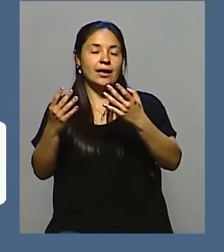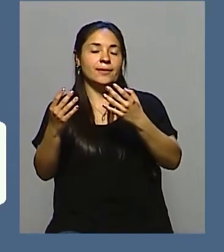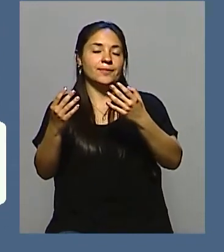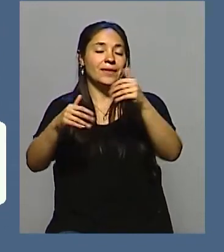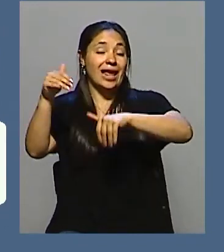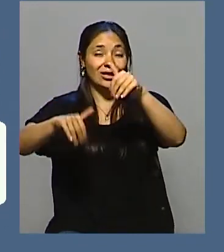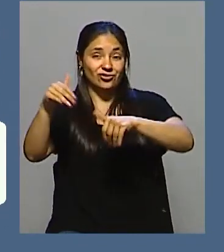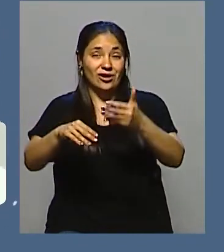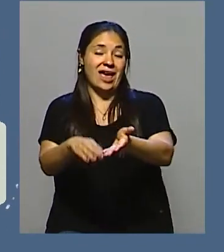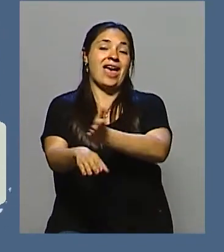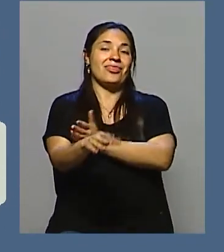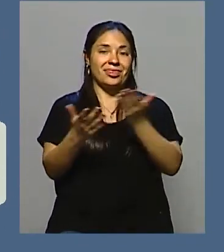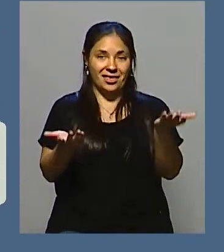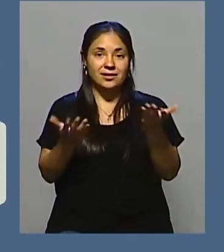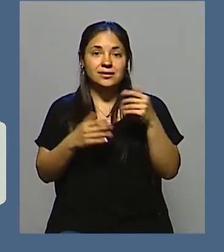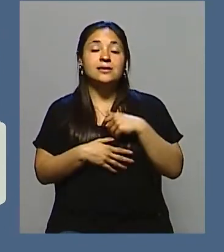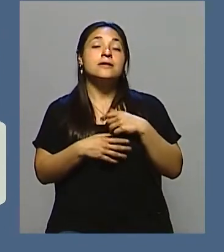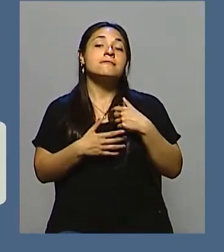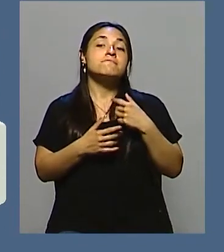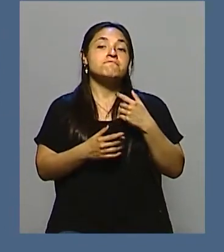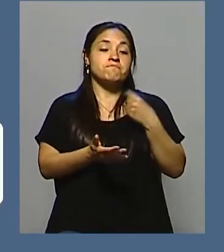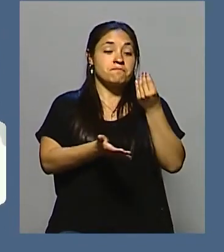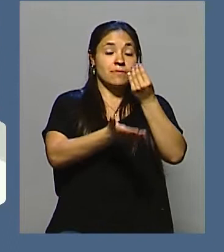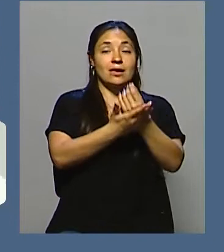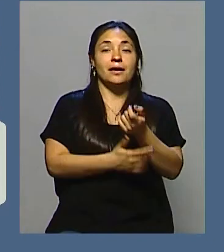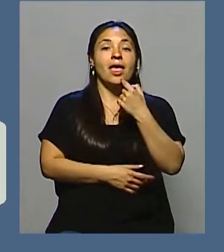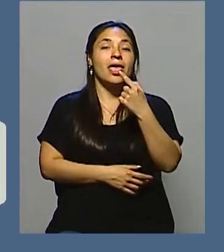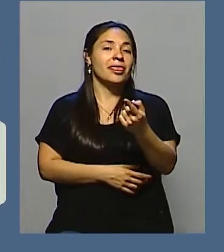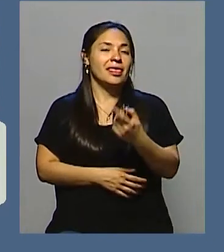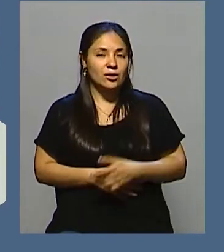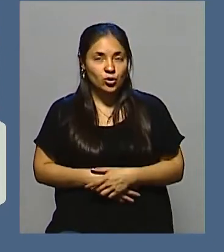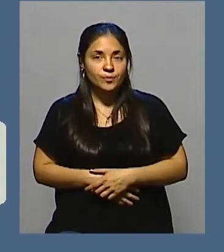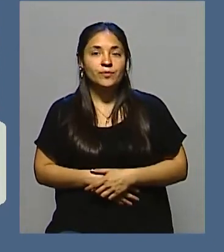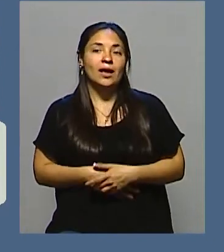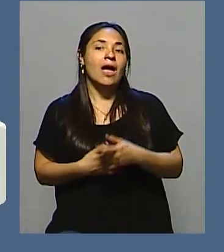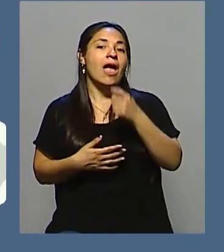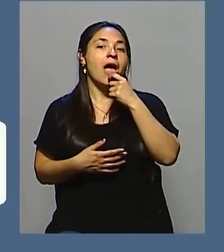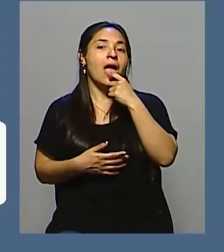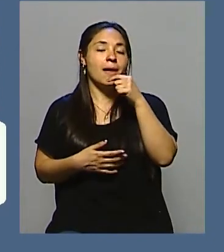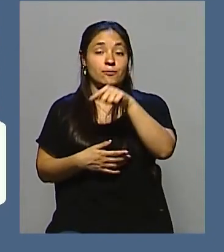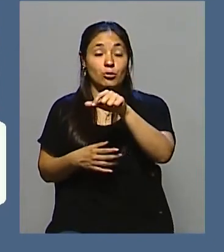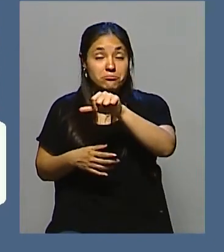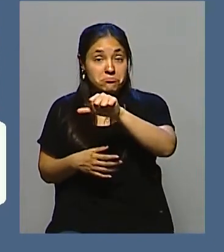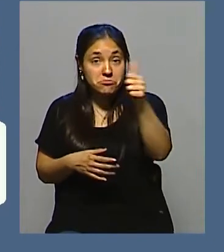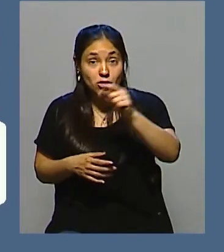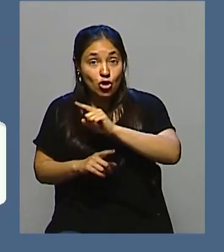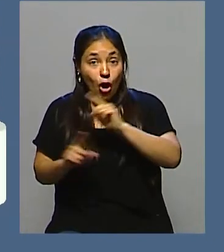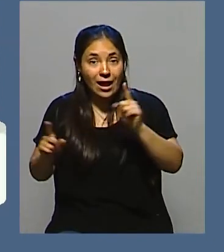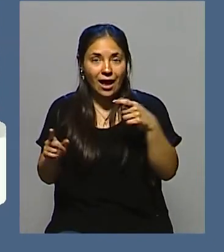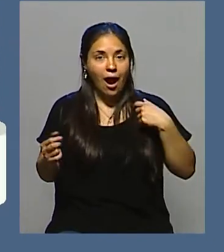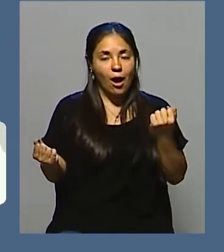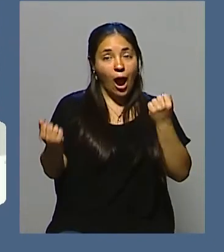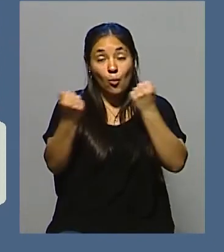der Leyen, que se permitió de decir que en caso que no hubiera ganado lo que ellos